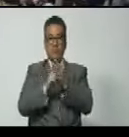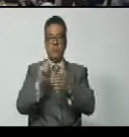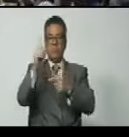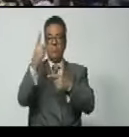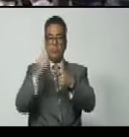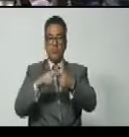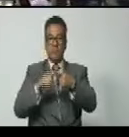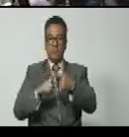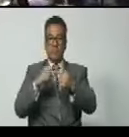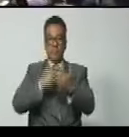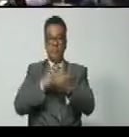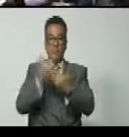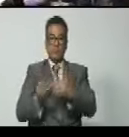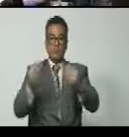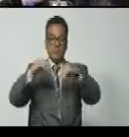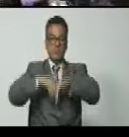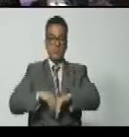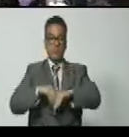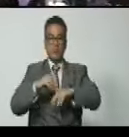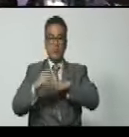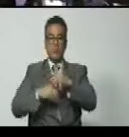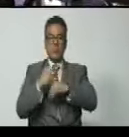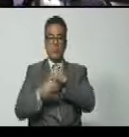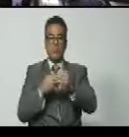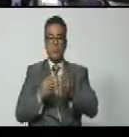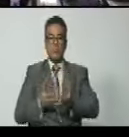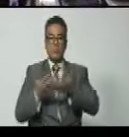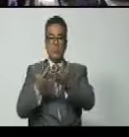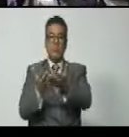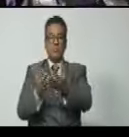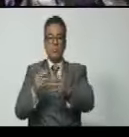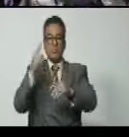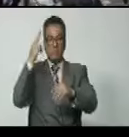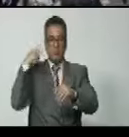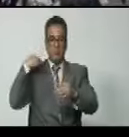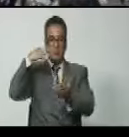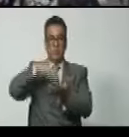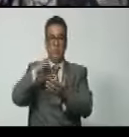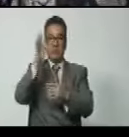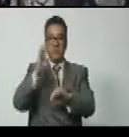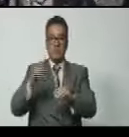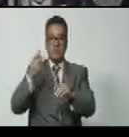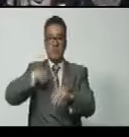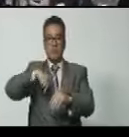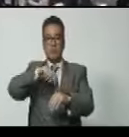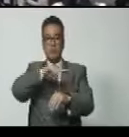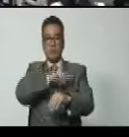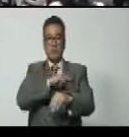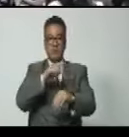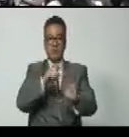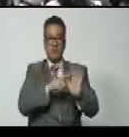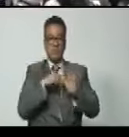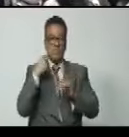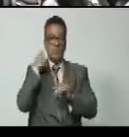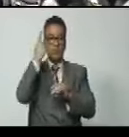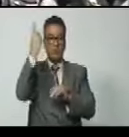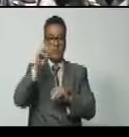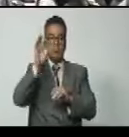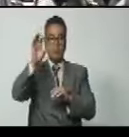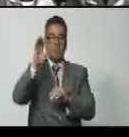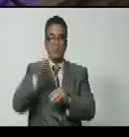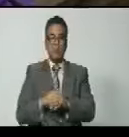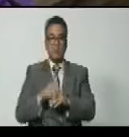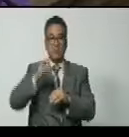número uno. Proyecto de acuerdo mediante el cual se conceden los honores del Panteón Nacional a nuestras insignes heroínas